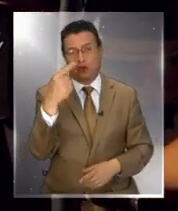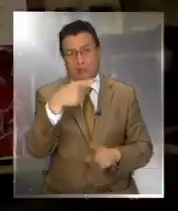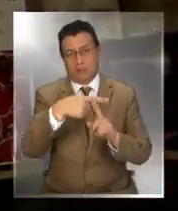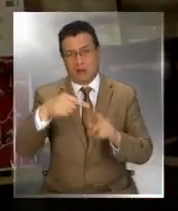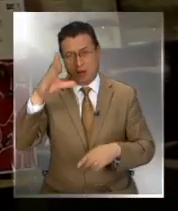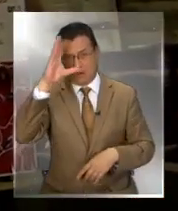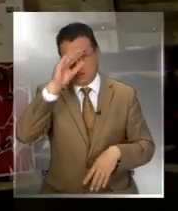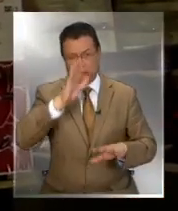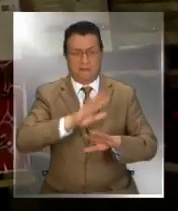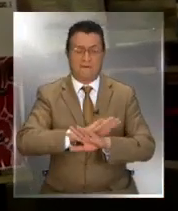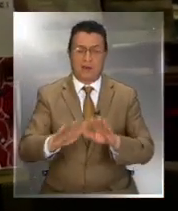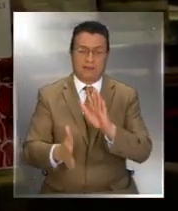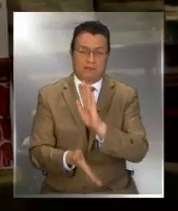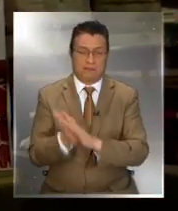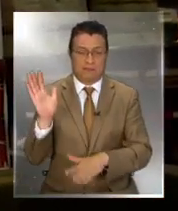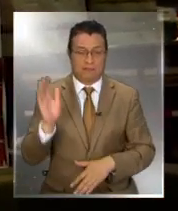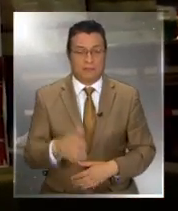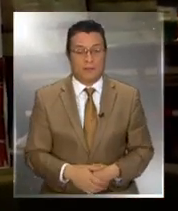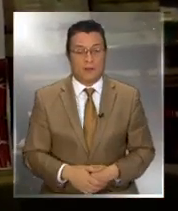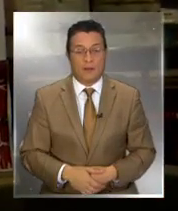menos terminamos.